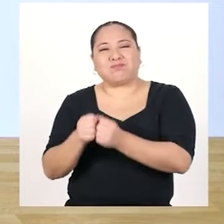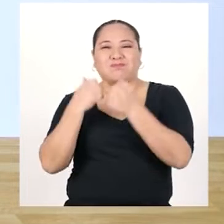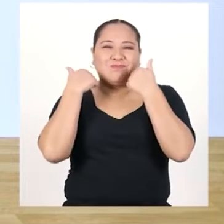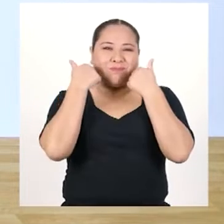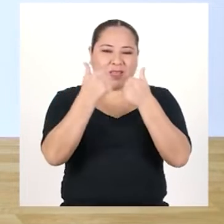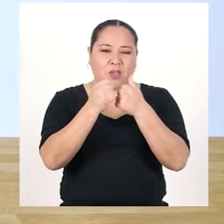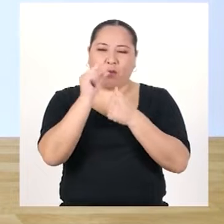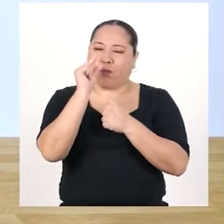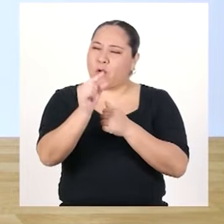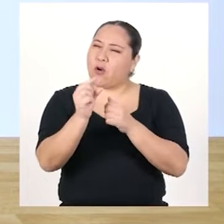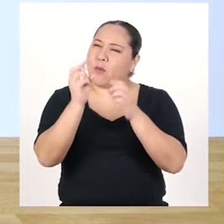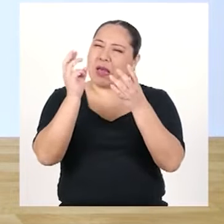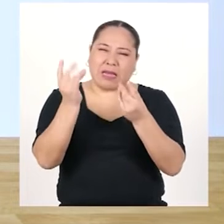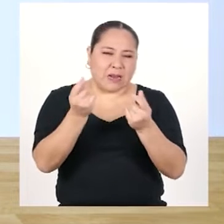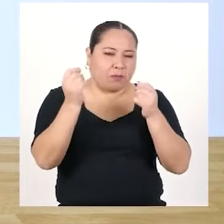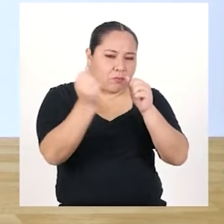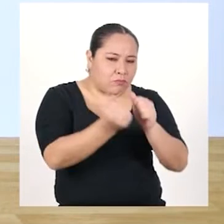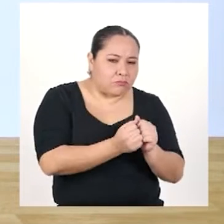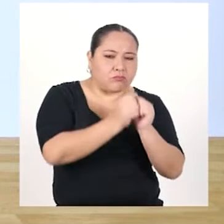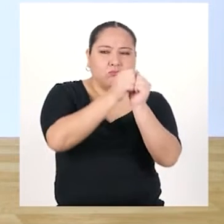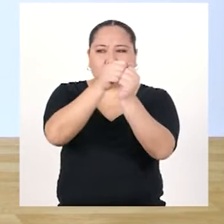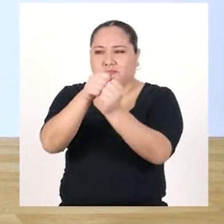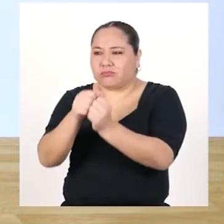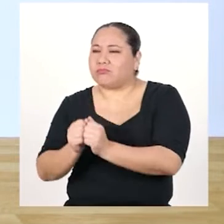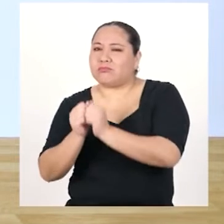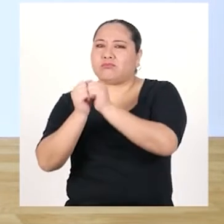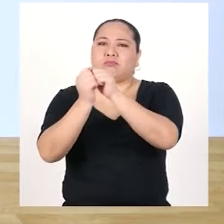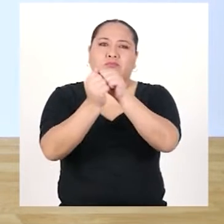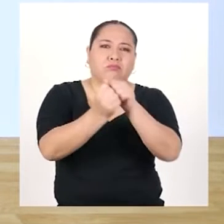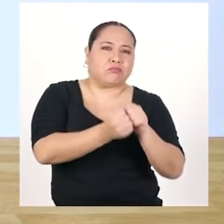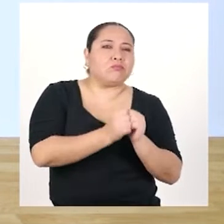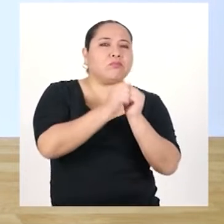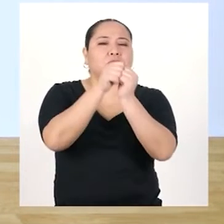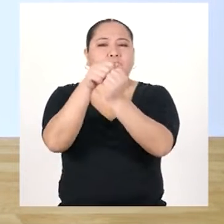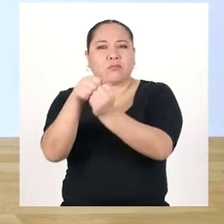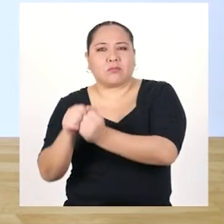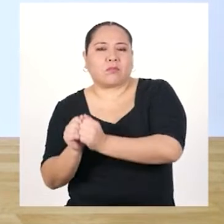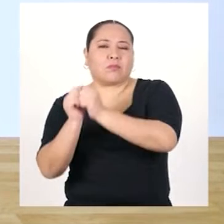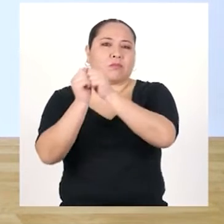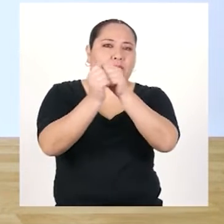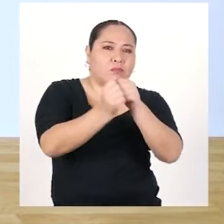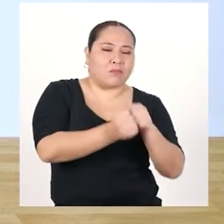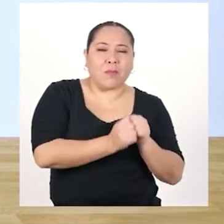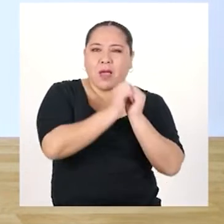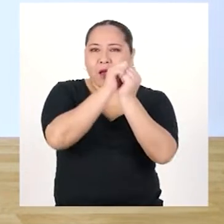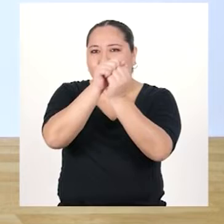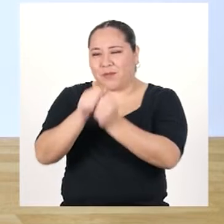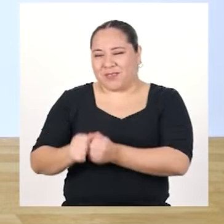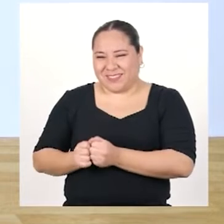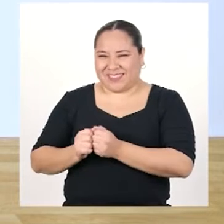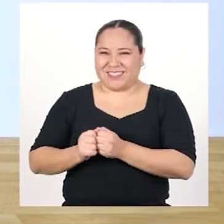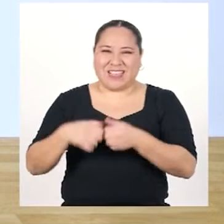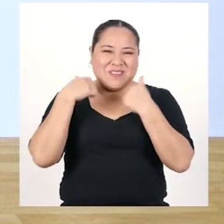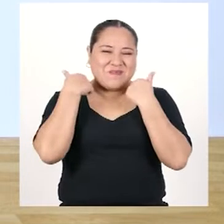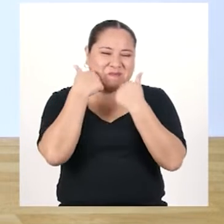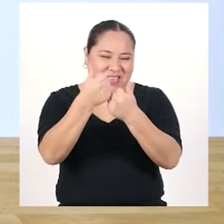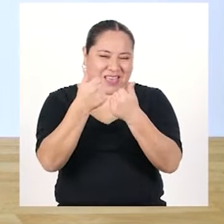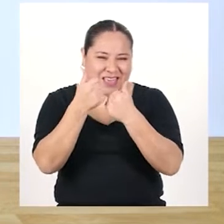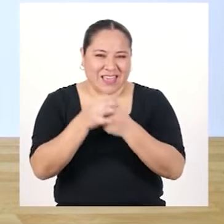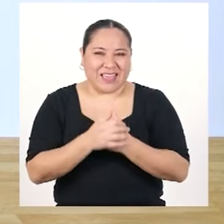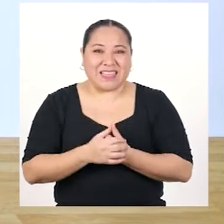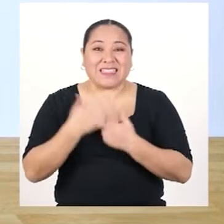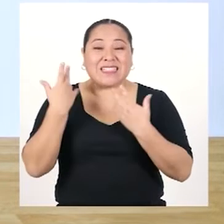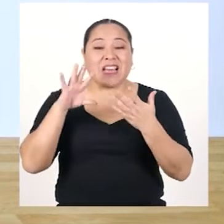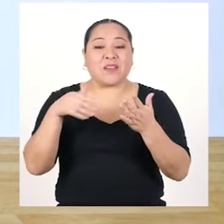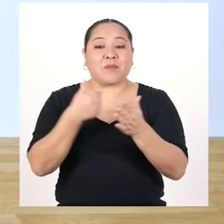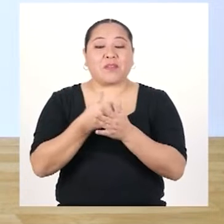Eso es, un poquito más rápido. Vamos, y remamos, y remamos, y remamos, y remamos, y remamos. Eso es,